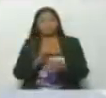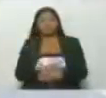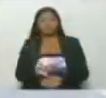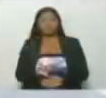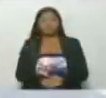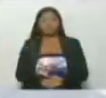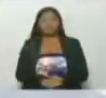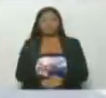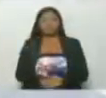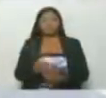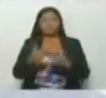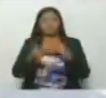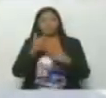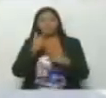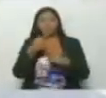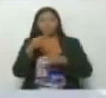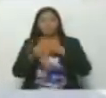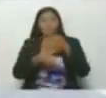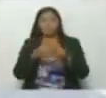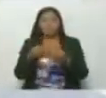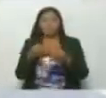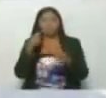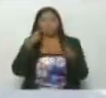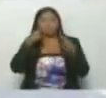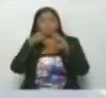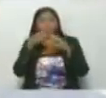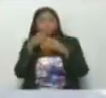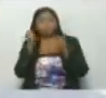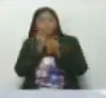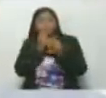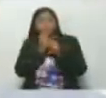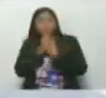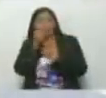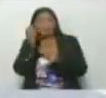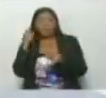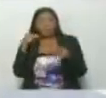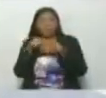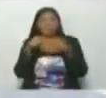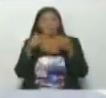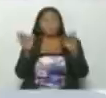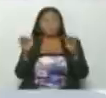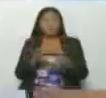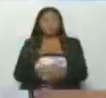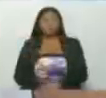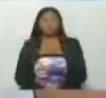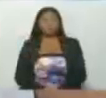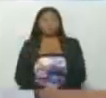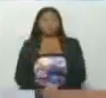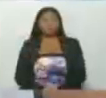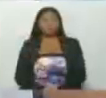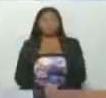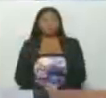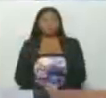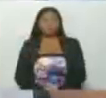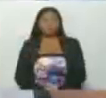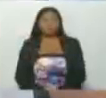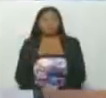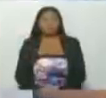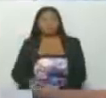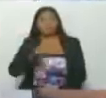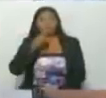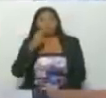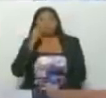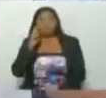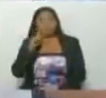también los escribía y nos hablaba de las expectativas de los trabajadores para específicamente el sector público en relación a eso